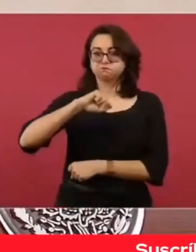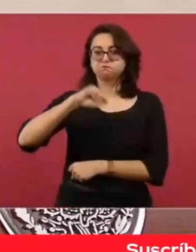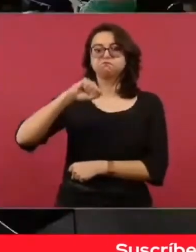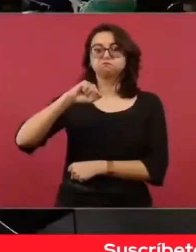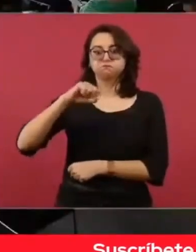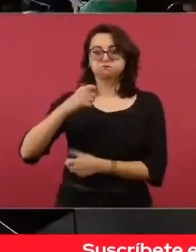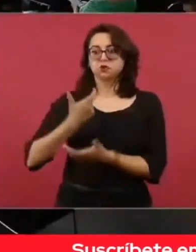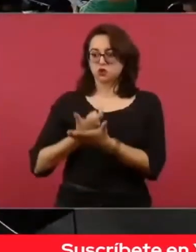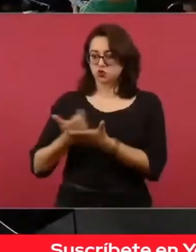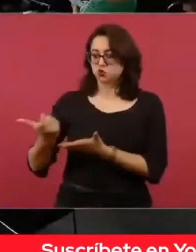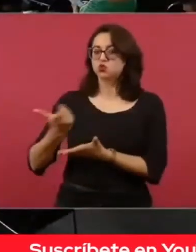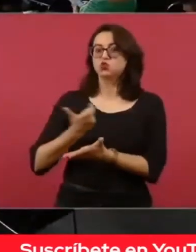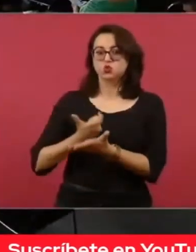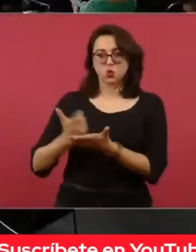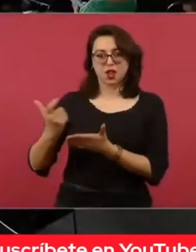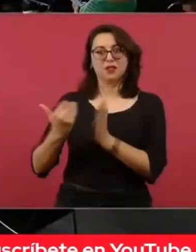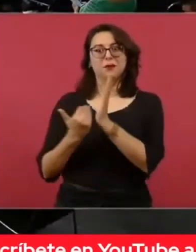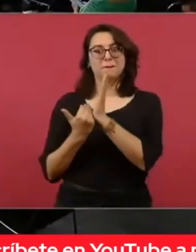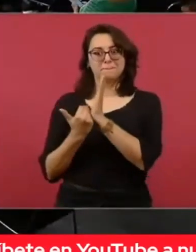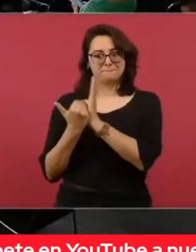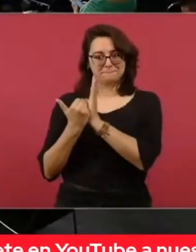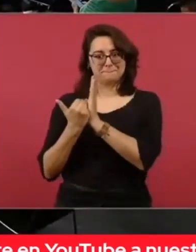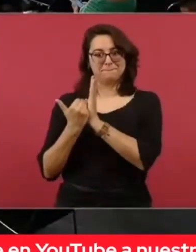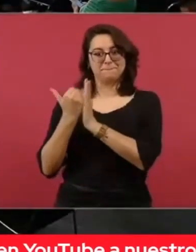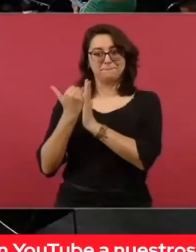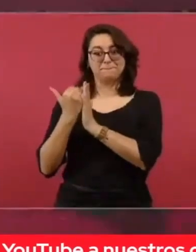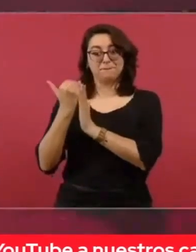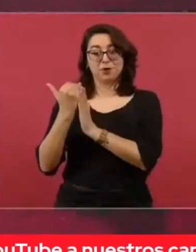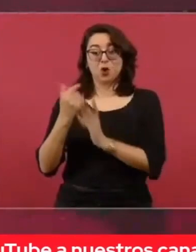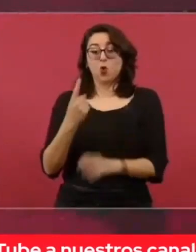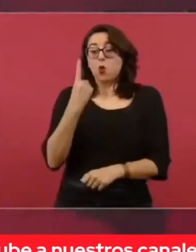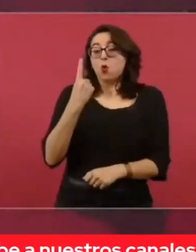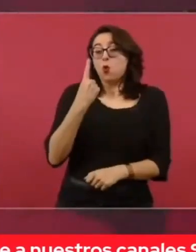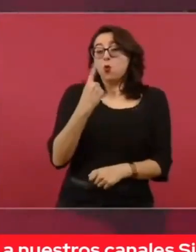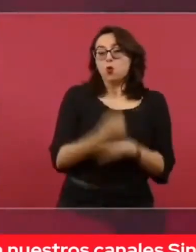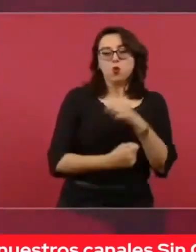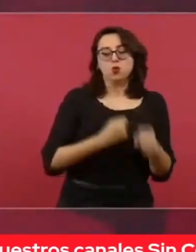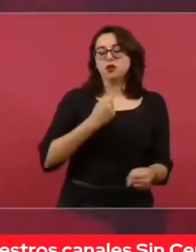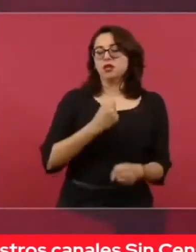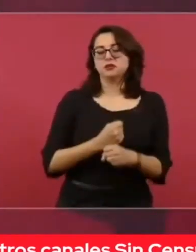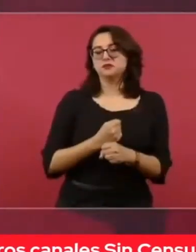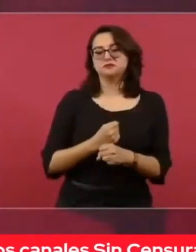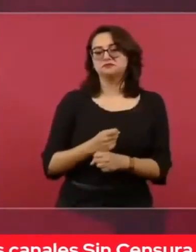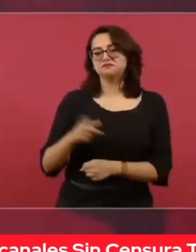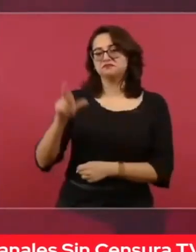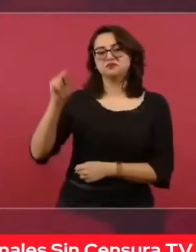fue una propuesta apoyada por